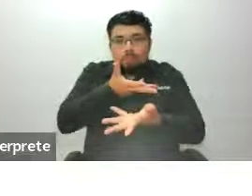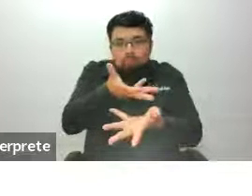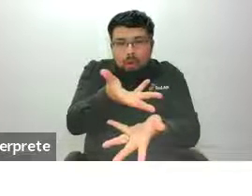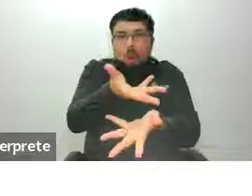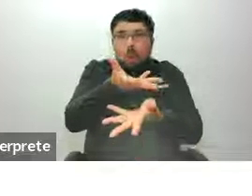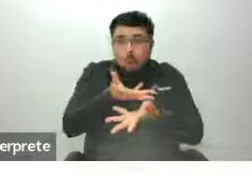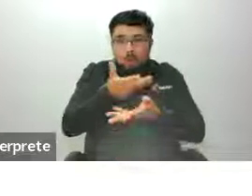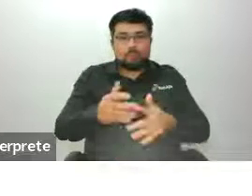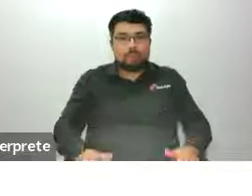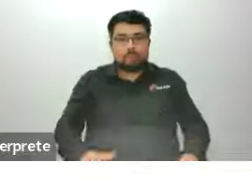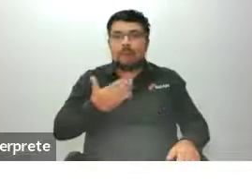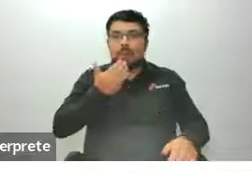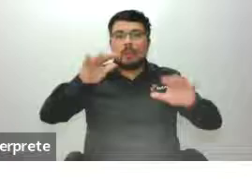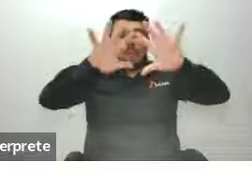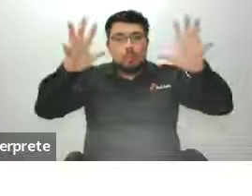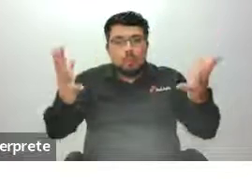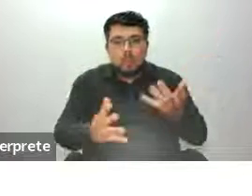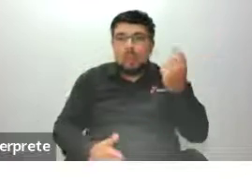¿no?